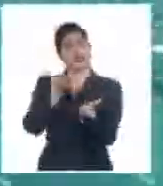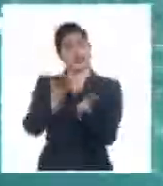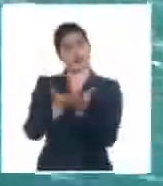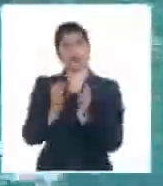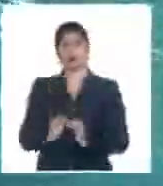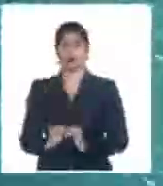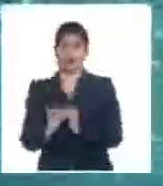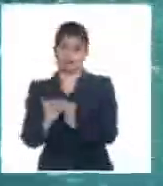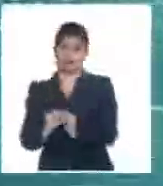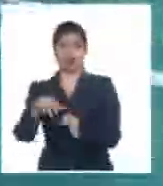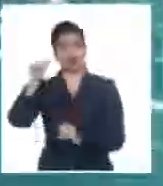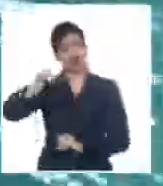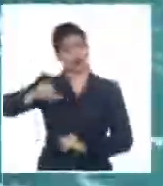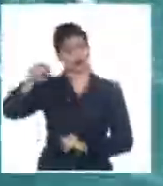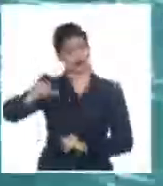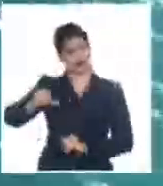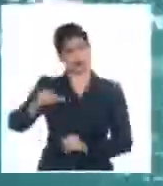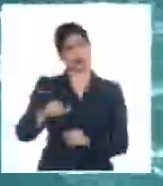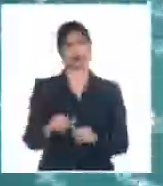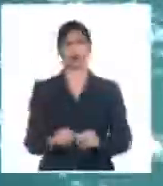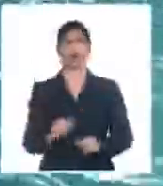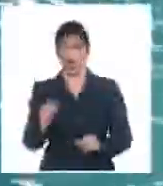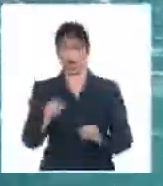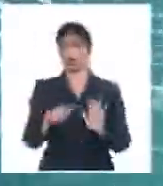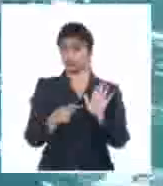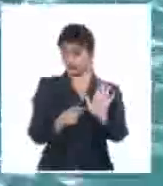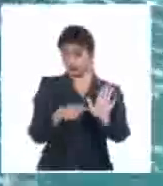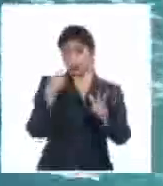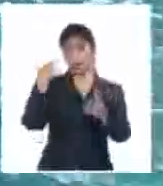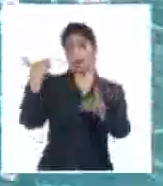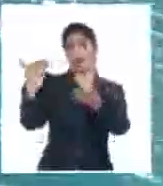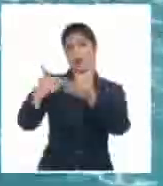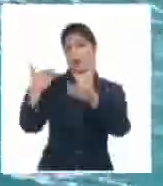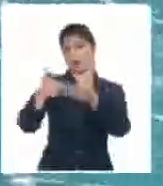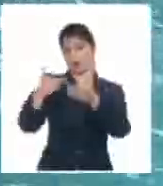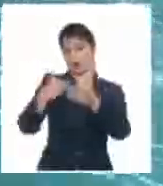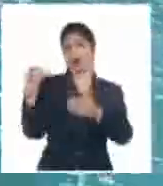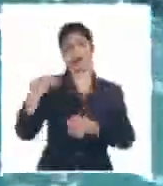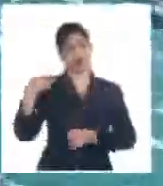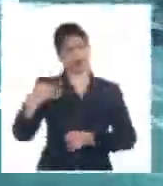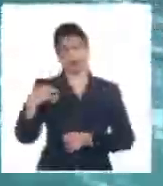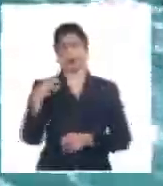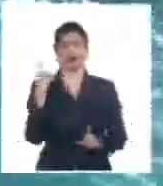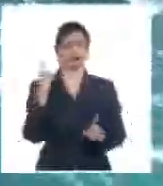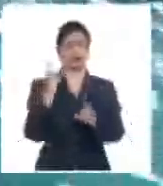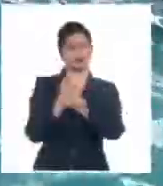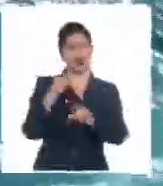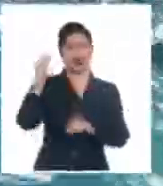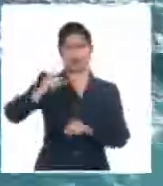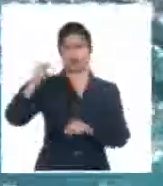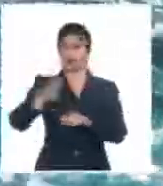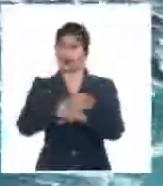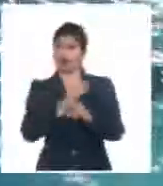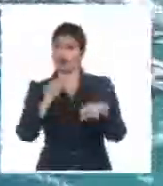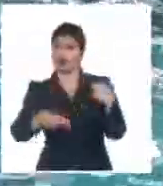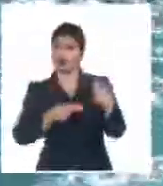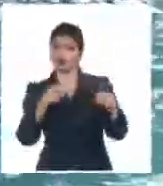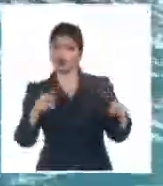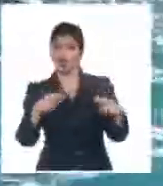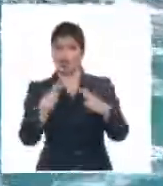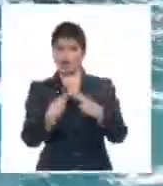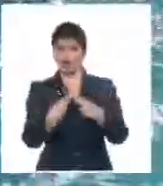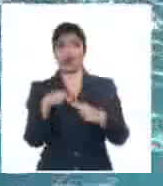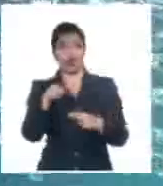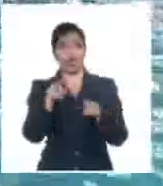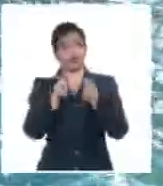Guinness, apoyado en una evidencia. Normalmente nosotros casi siempre tenemos contacto con ellos antes de hacer un evento, pero en este caso, como es una modalidad